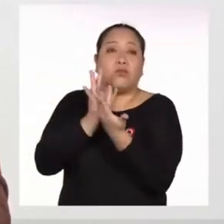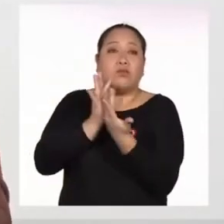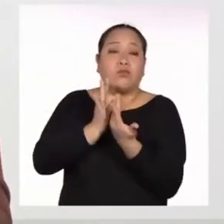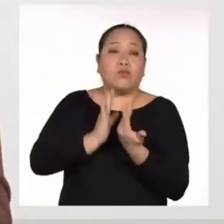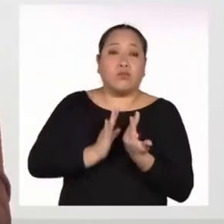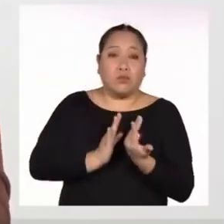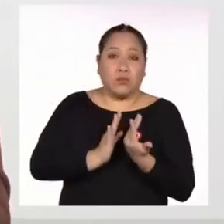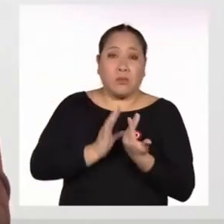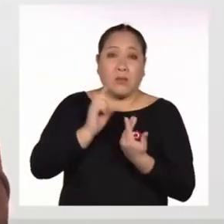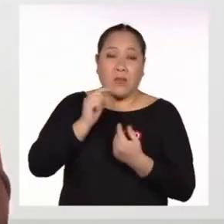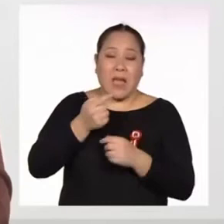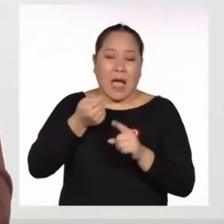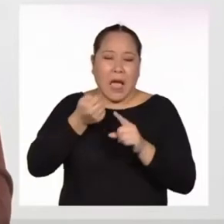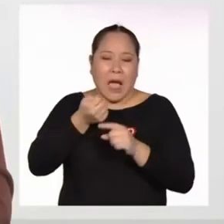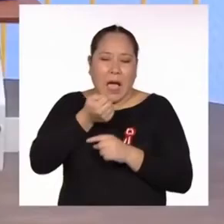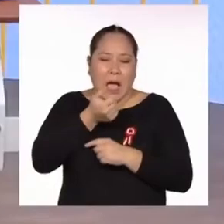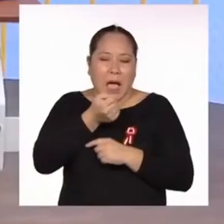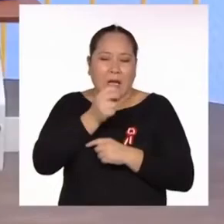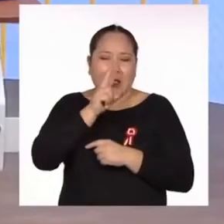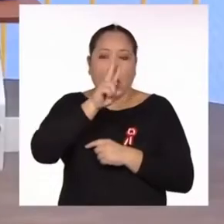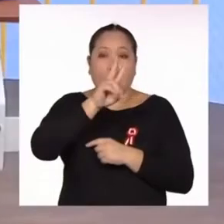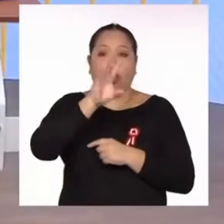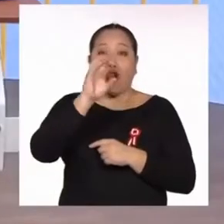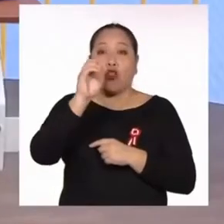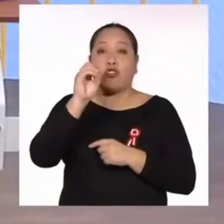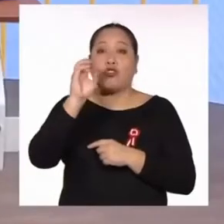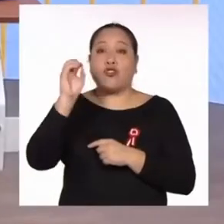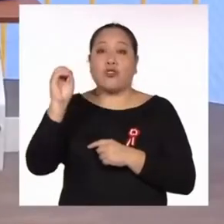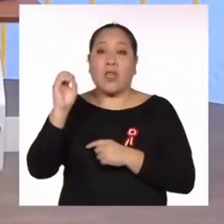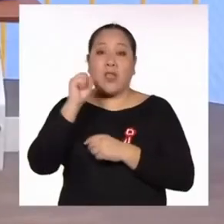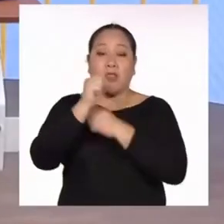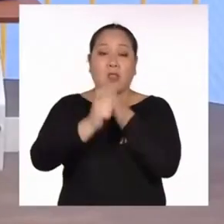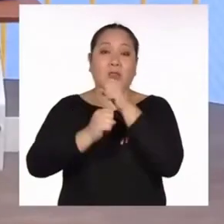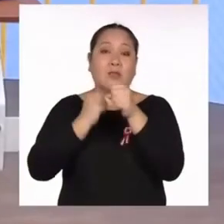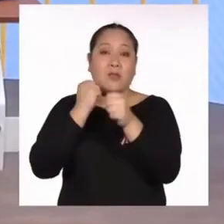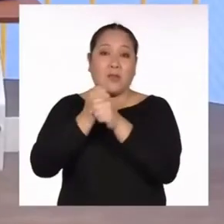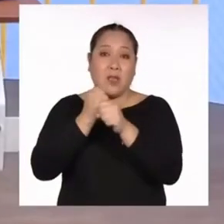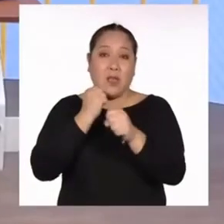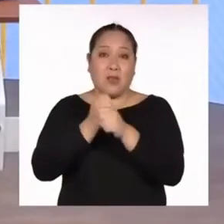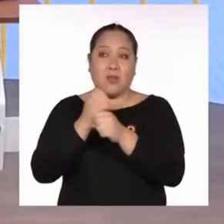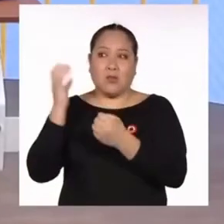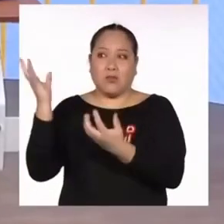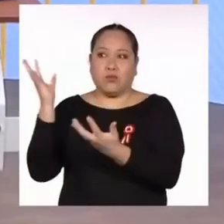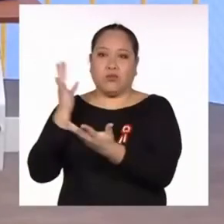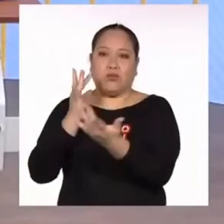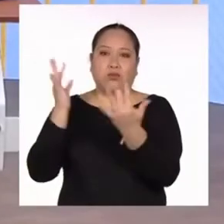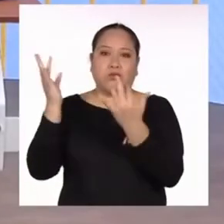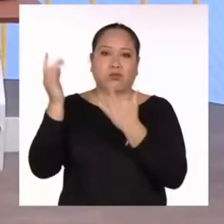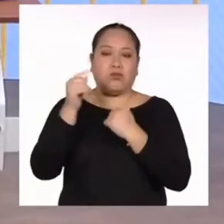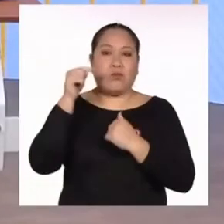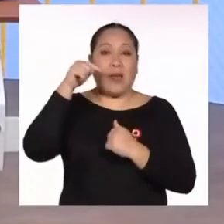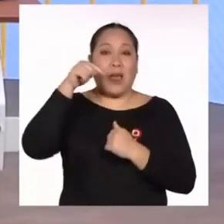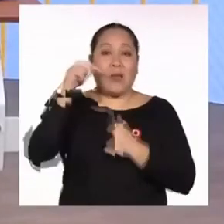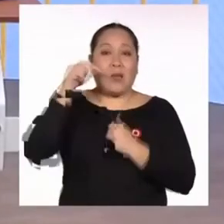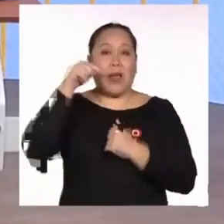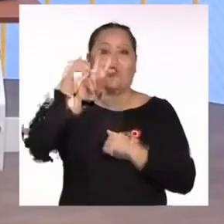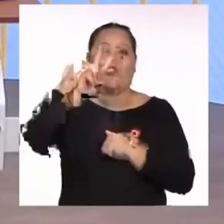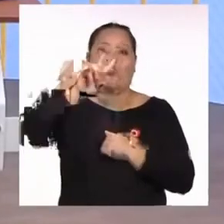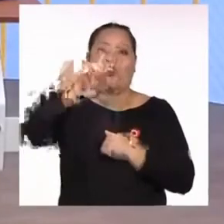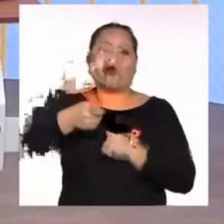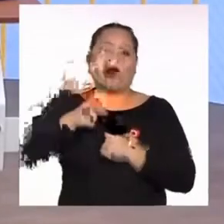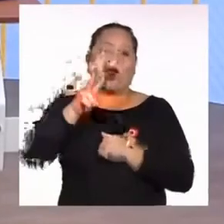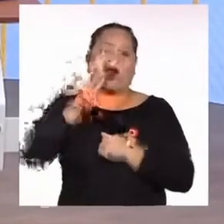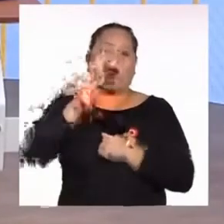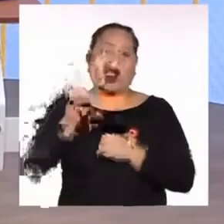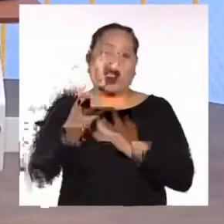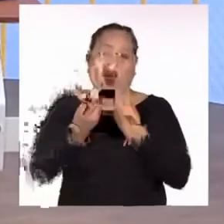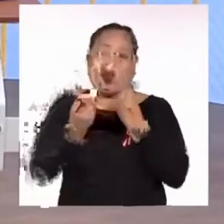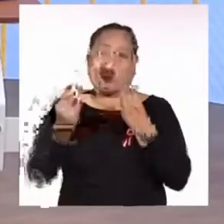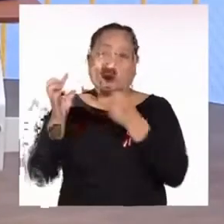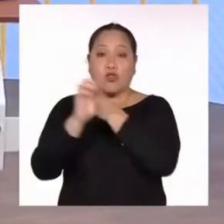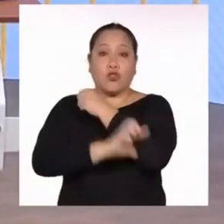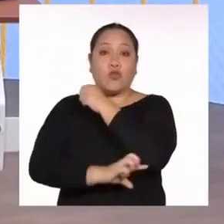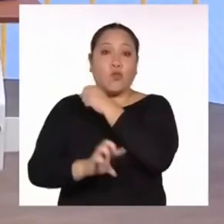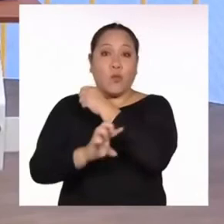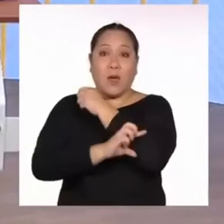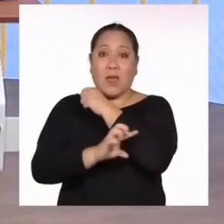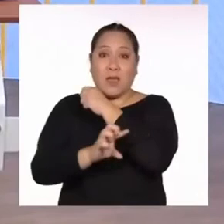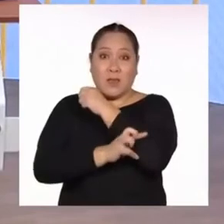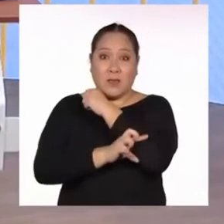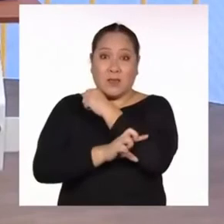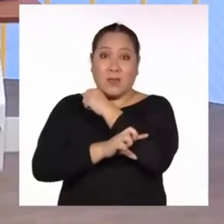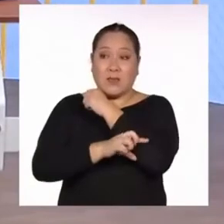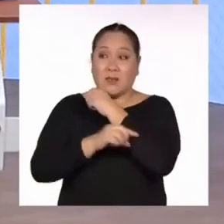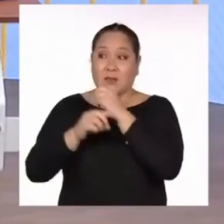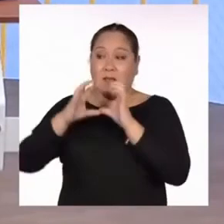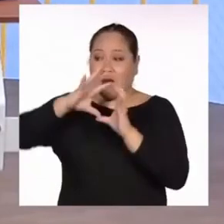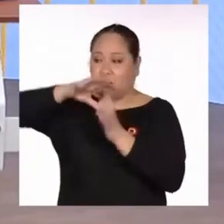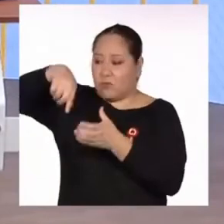200 años es verdad y ahora en el 2020 muchos países del mundo reciben influencias